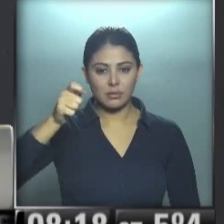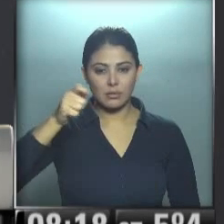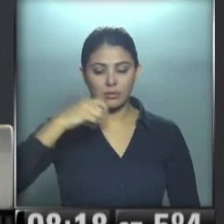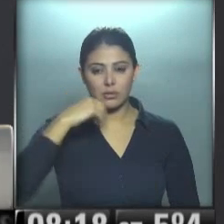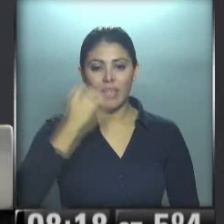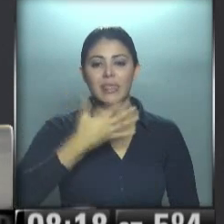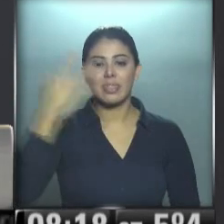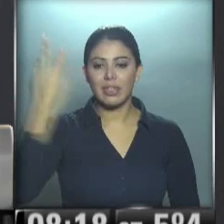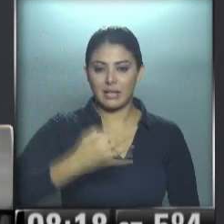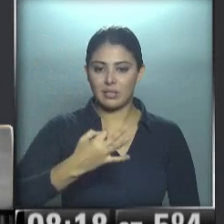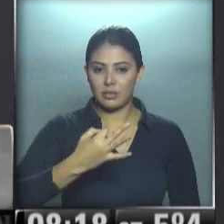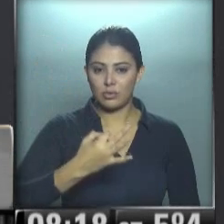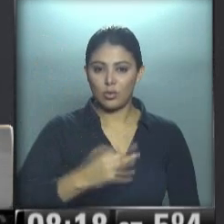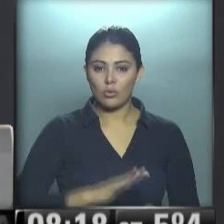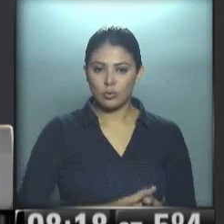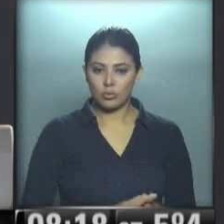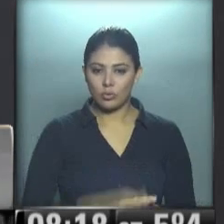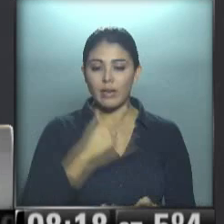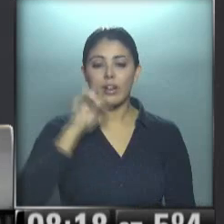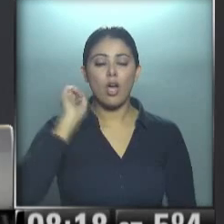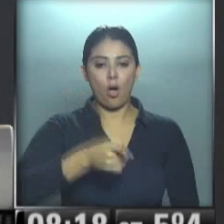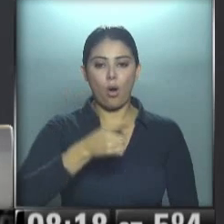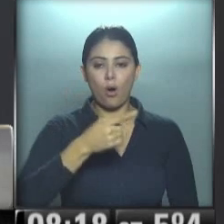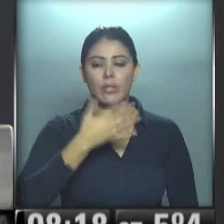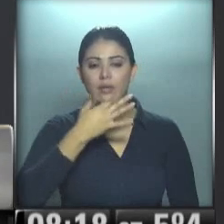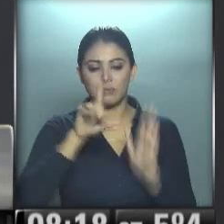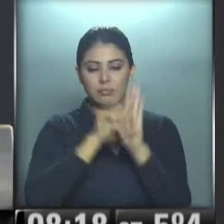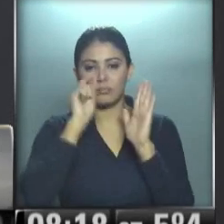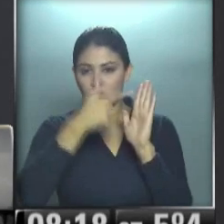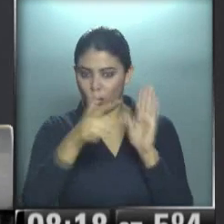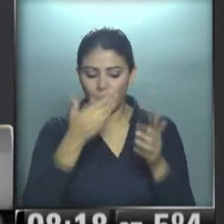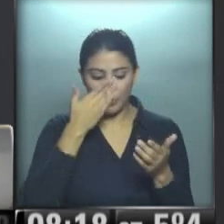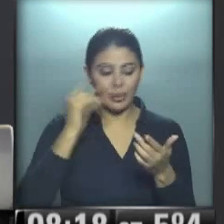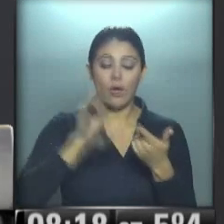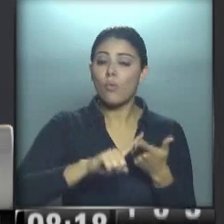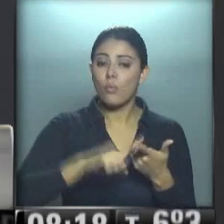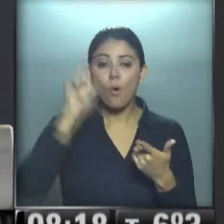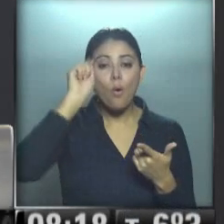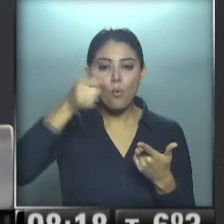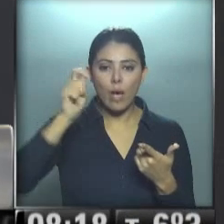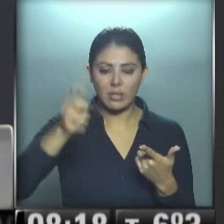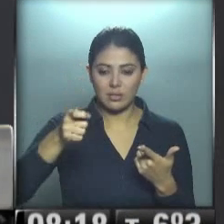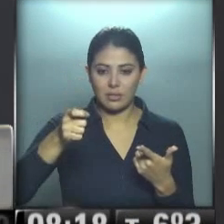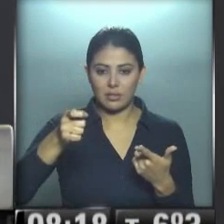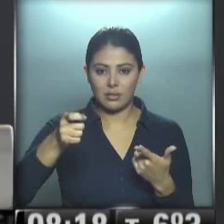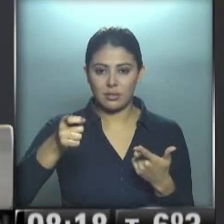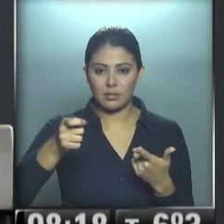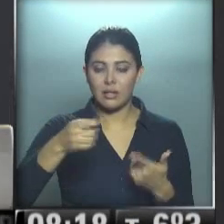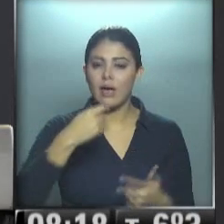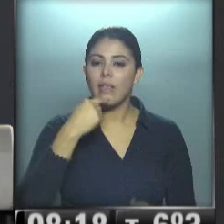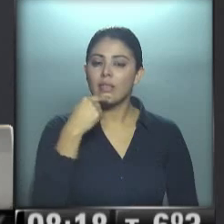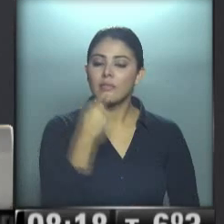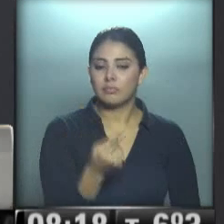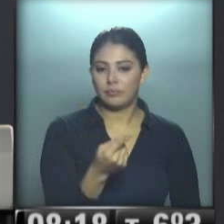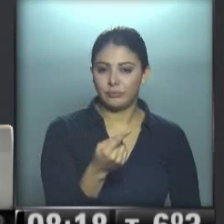tomó una decisión asociada a una orden de desacato segundo el juez no se apropió